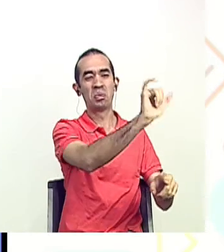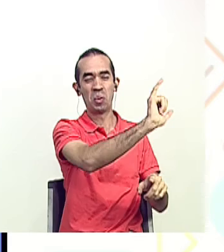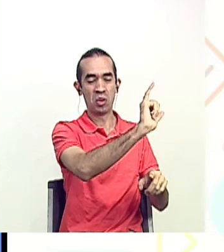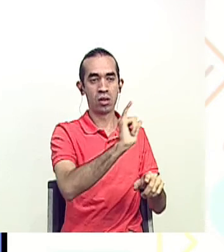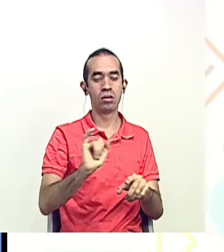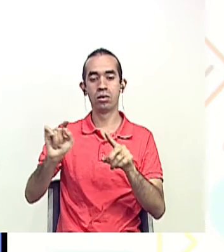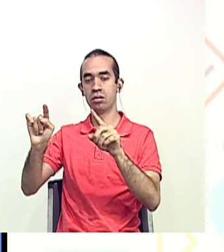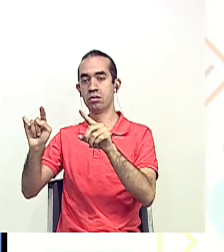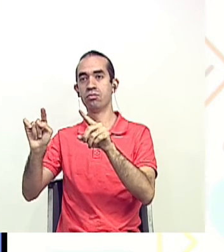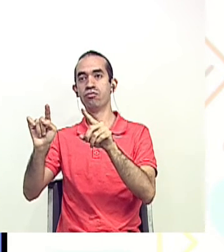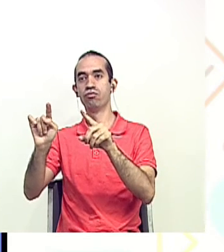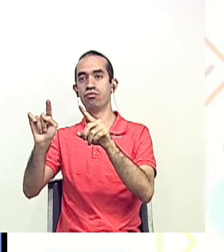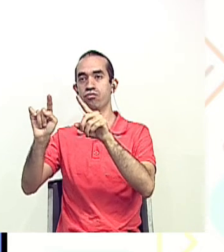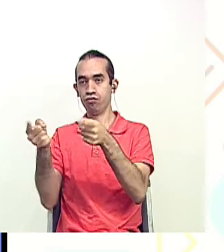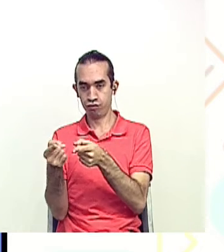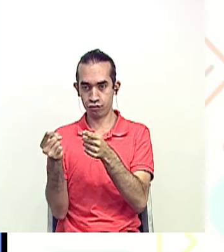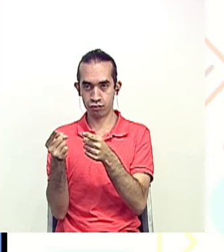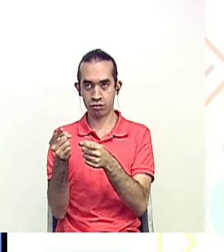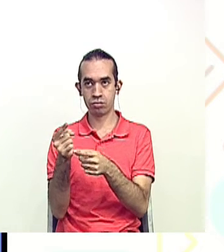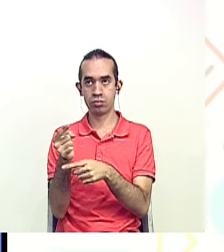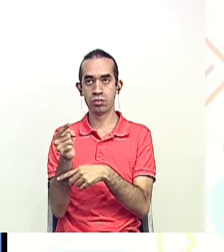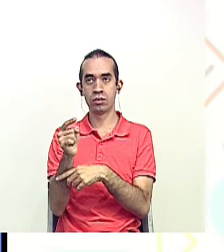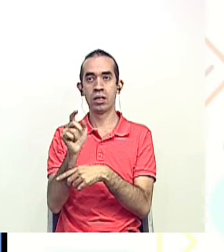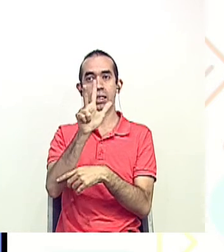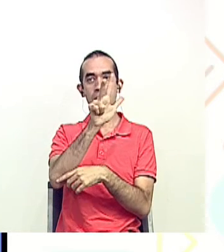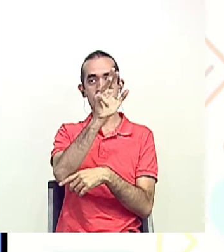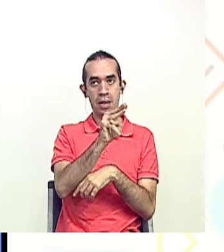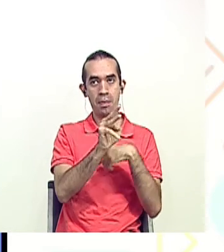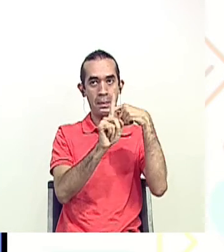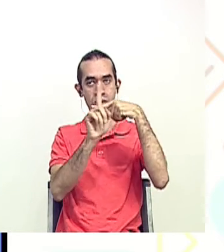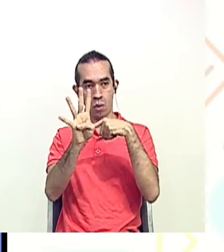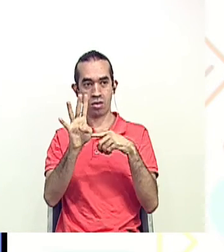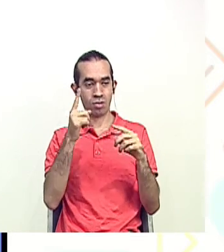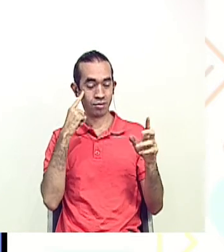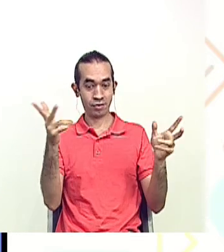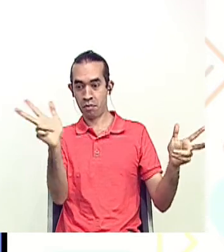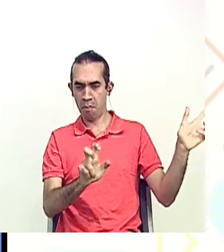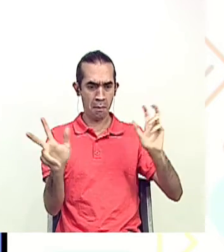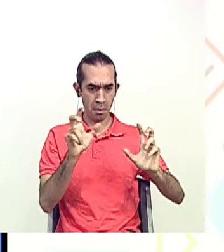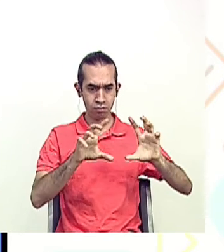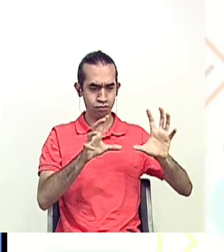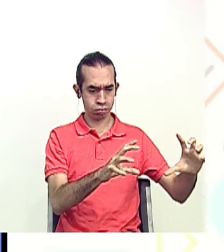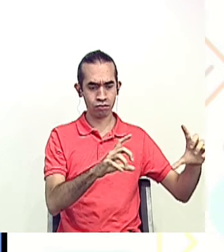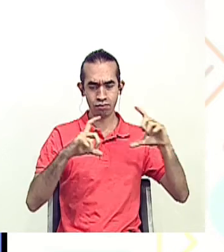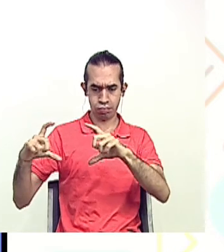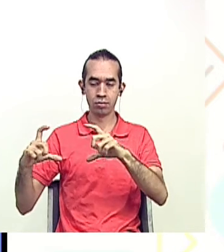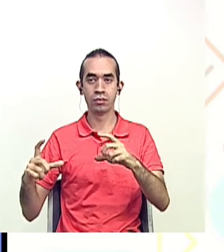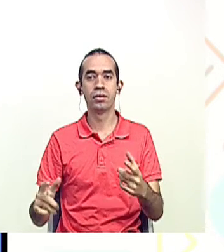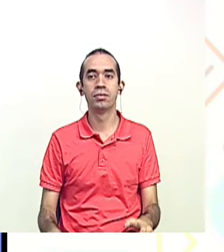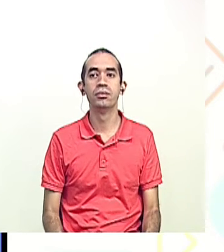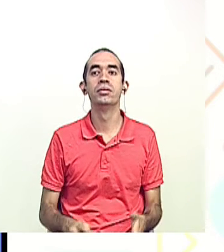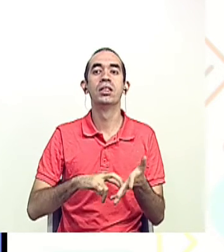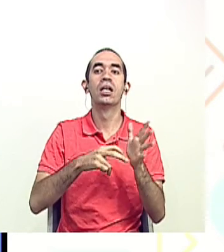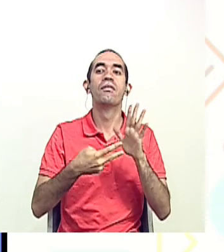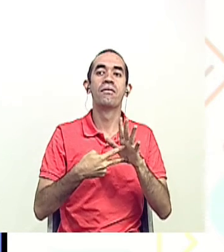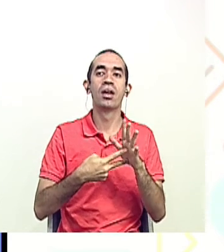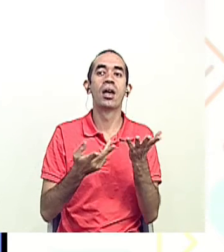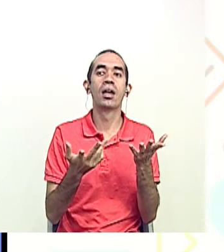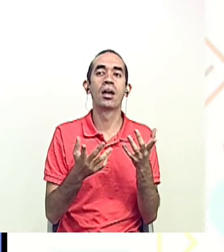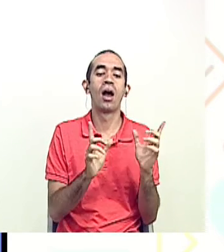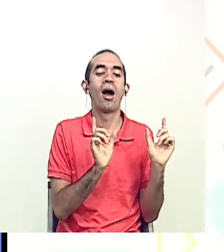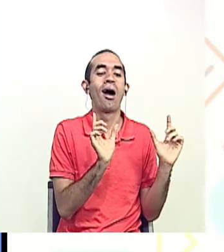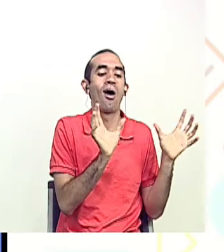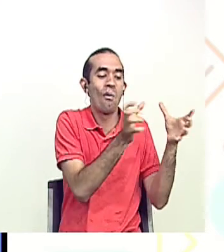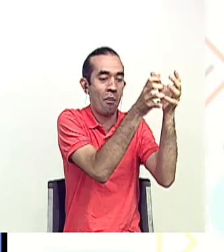va adelante de ellos, que sería 3m más 4. Entonces, la factorización por